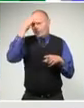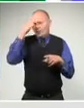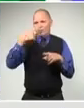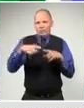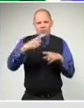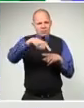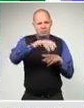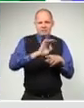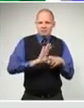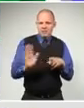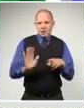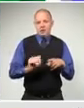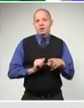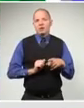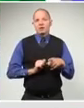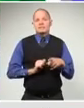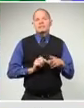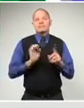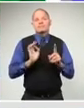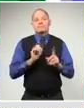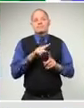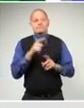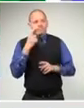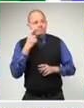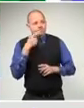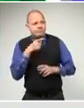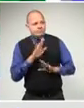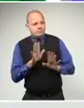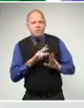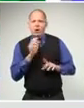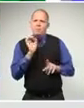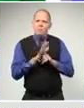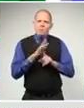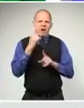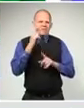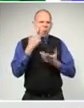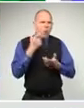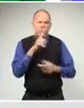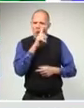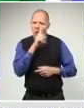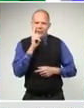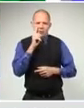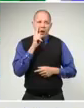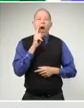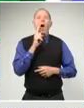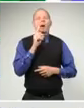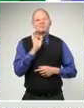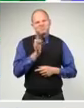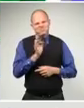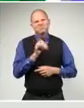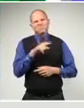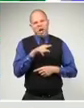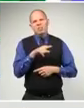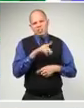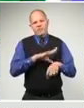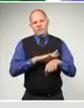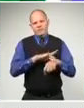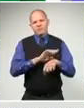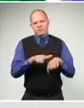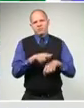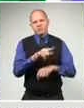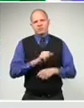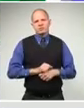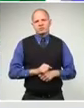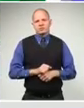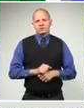el síndrome que padecía, y se hizo un estudio de PCR y resultó positiva, teniendo